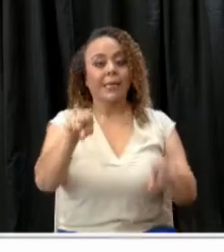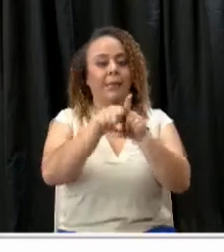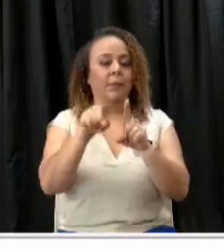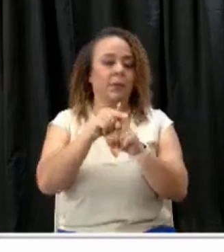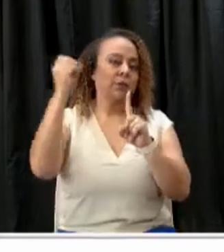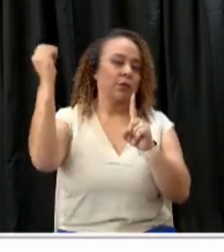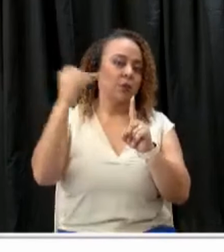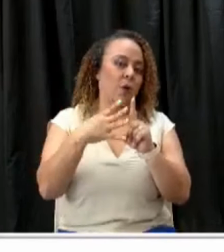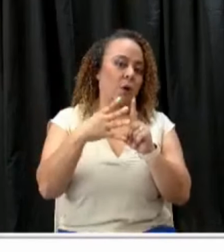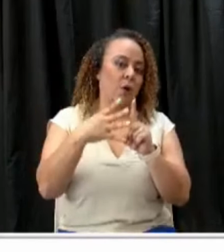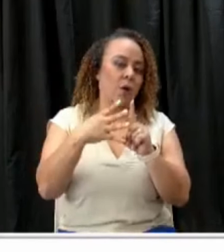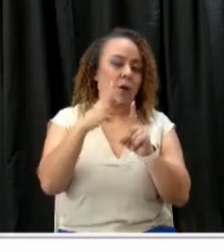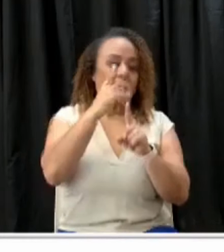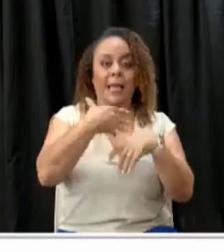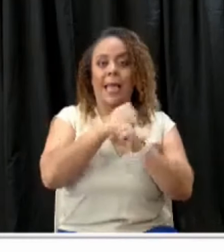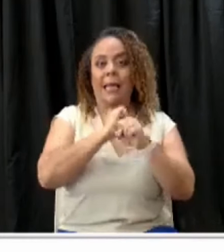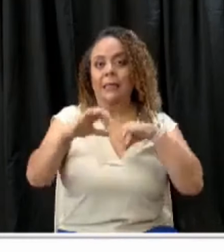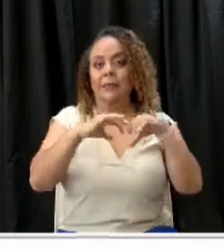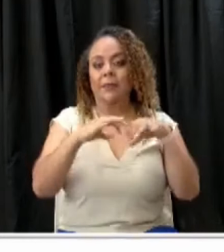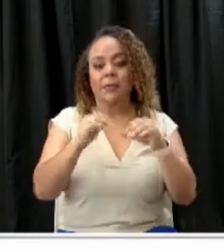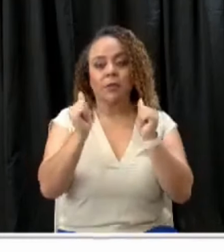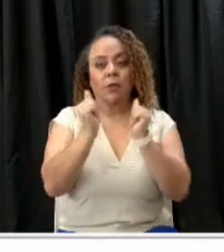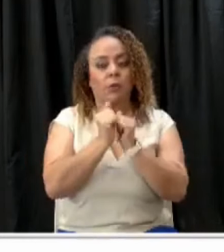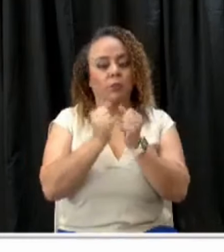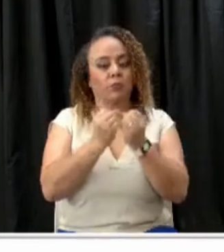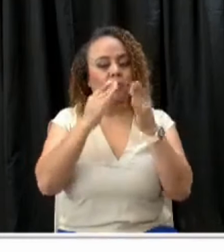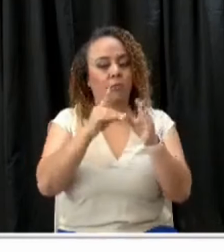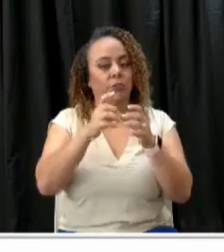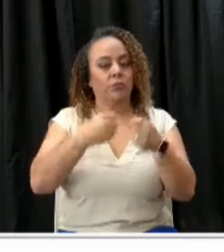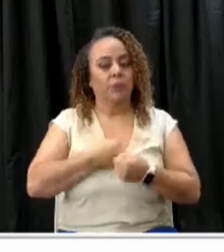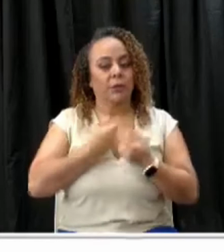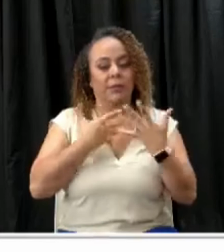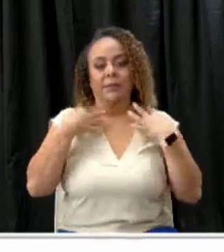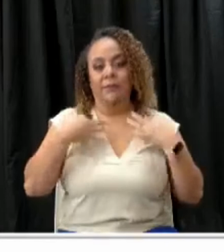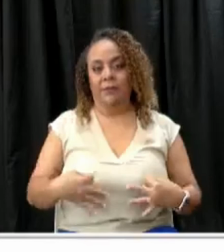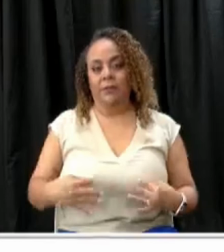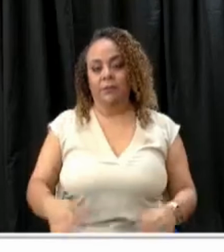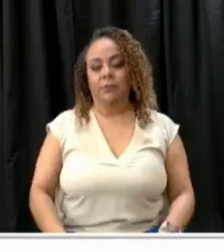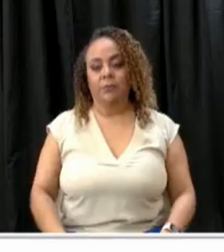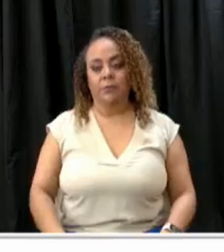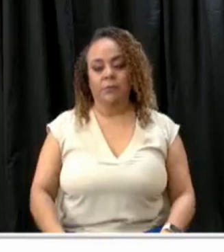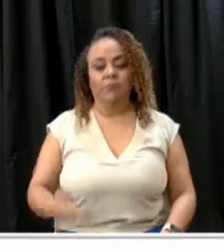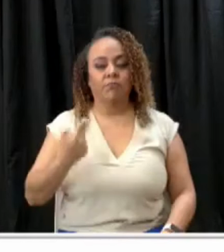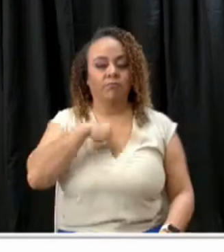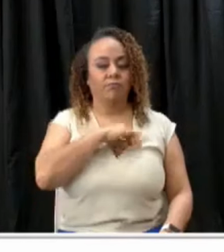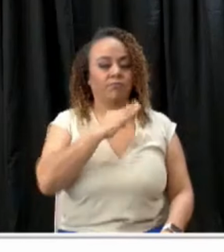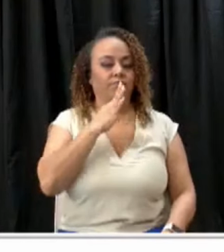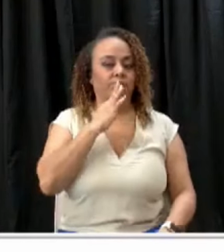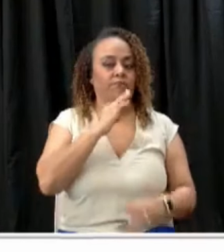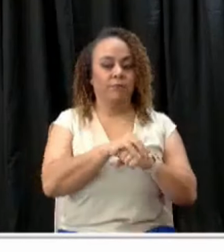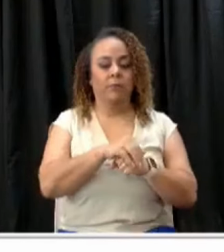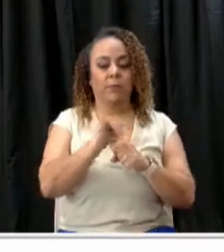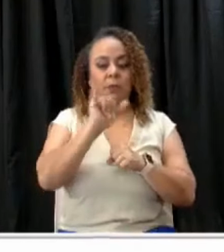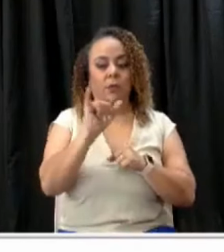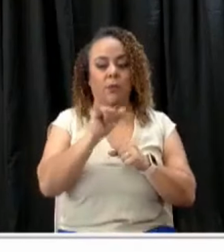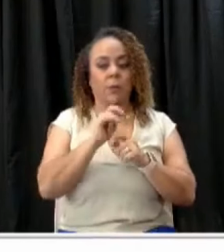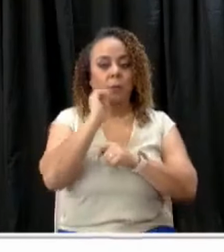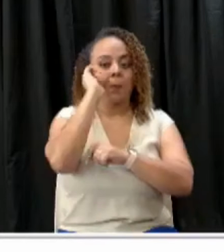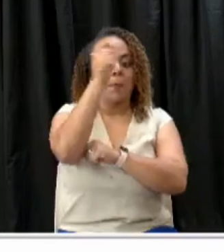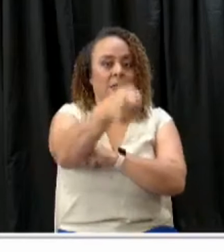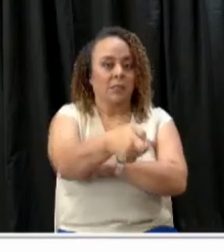sol, y que realicen actividades con una alta demanda física. Aquí estamos hablando que ocupaciones como la